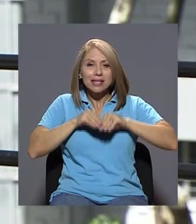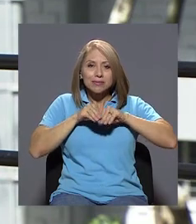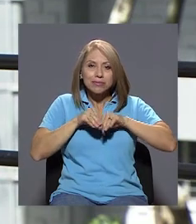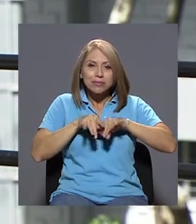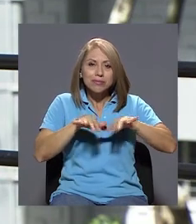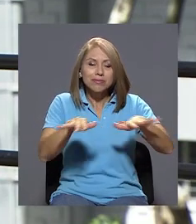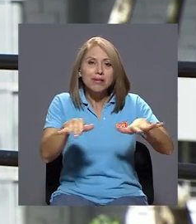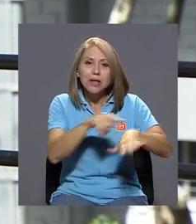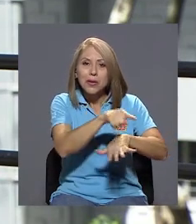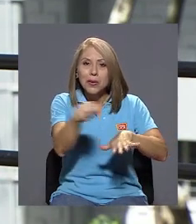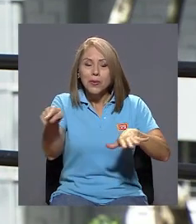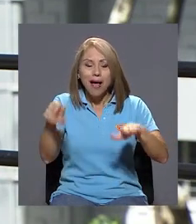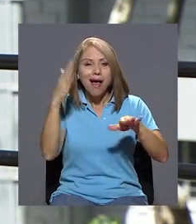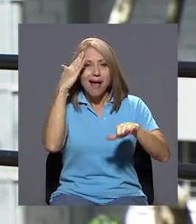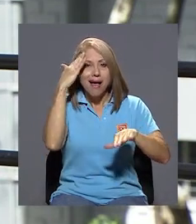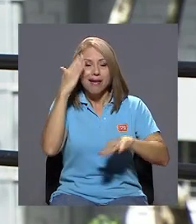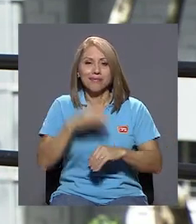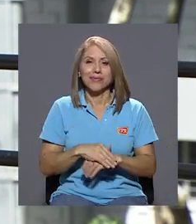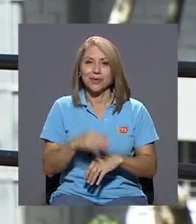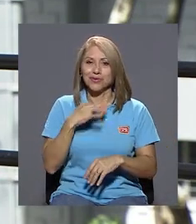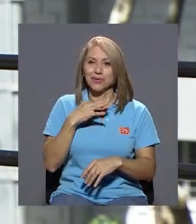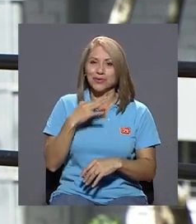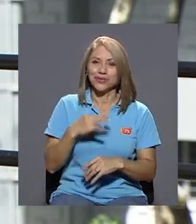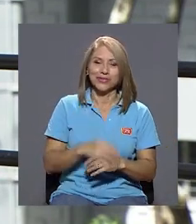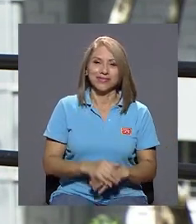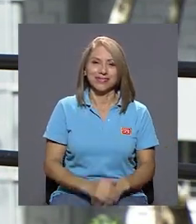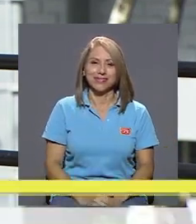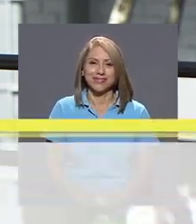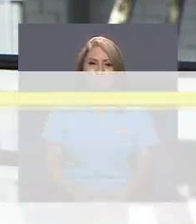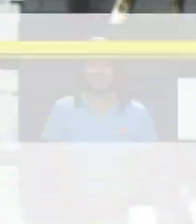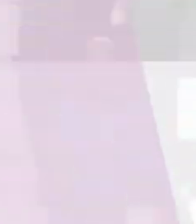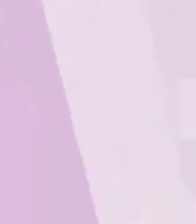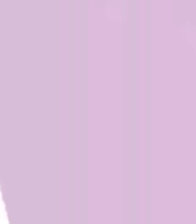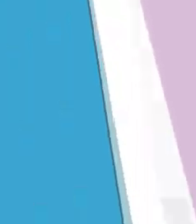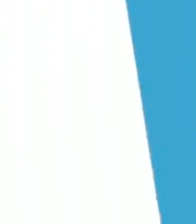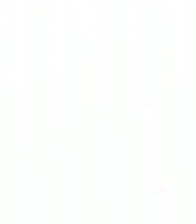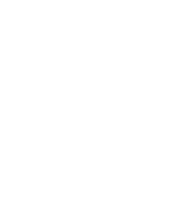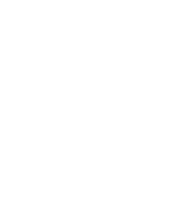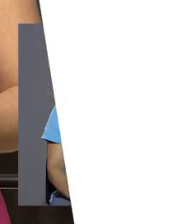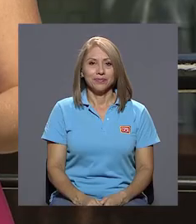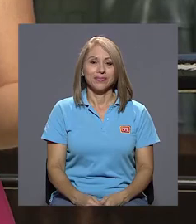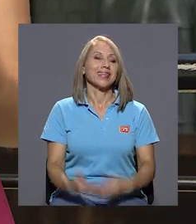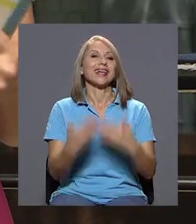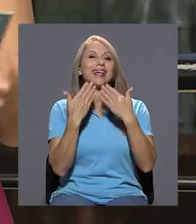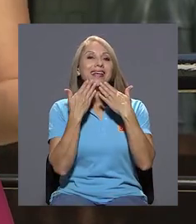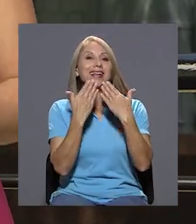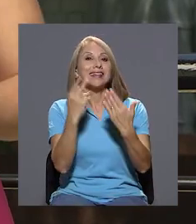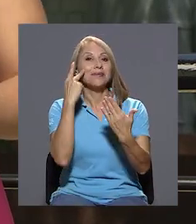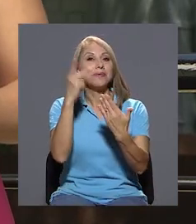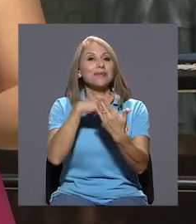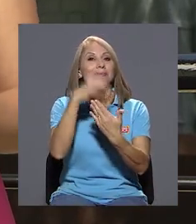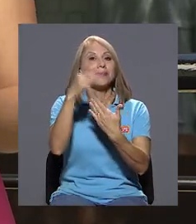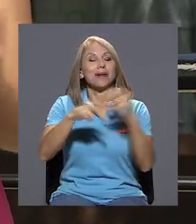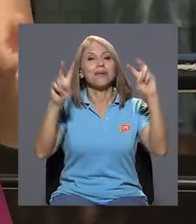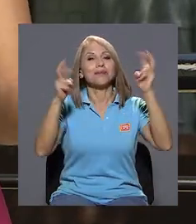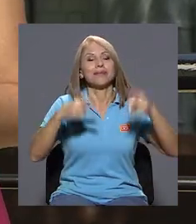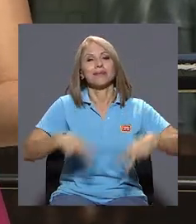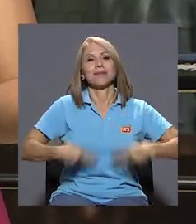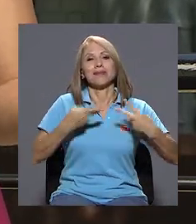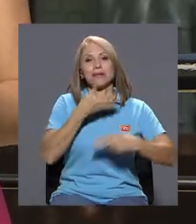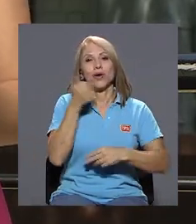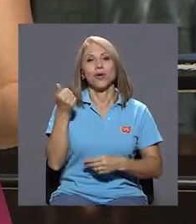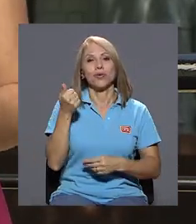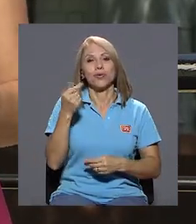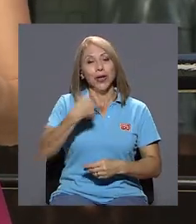cardiopatías congénitas y educar a toda la población. Con mucho gusto. Gracias por su sintonía con Vivir